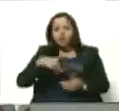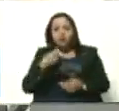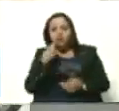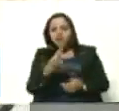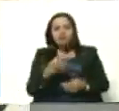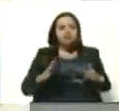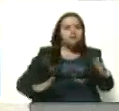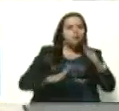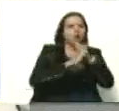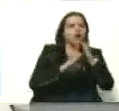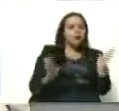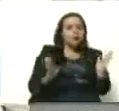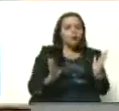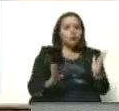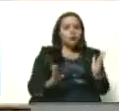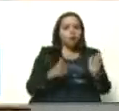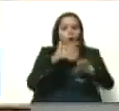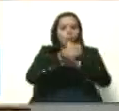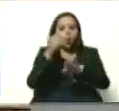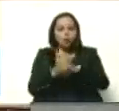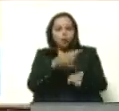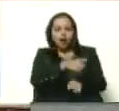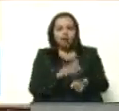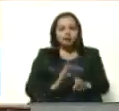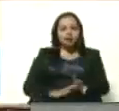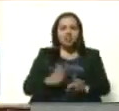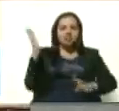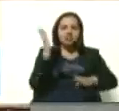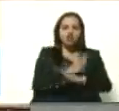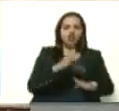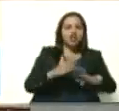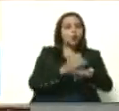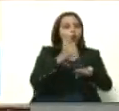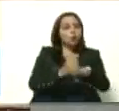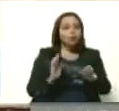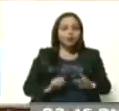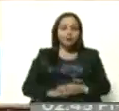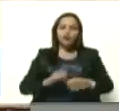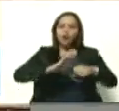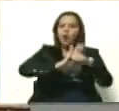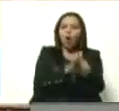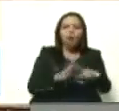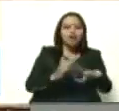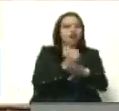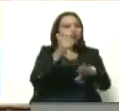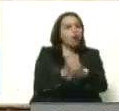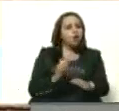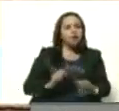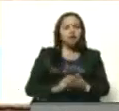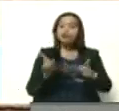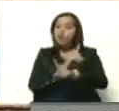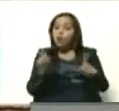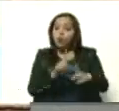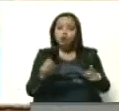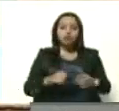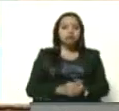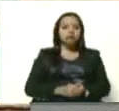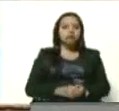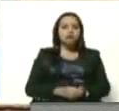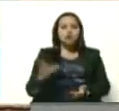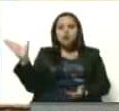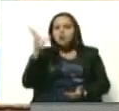excusa, las sanciones como excusa, el COVID como excusa. No hay